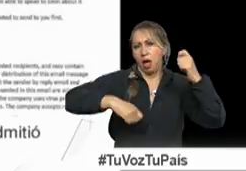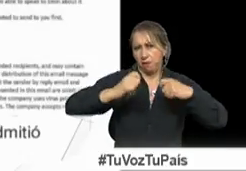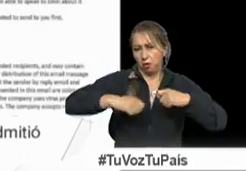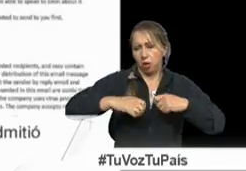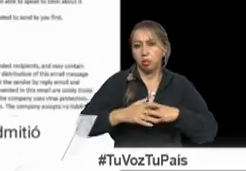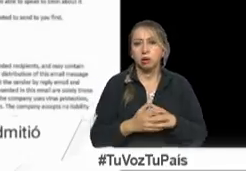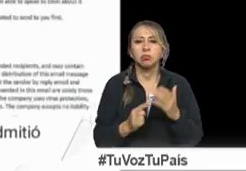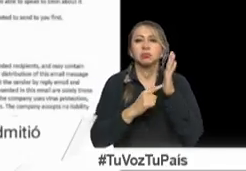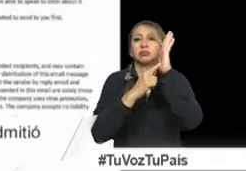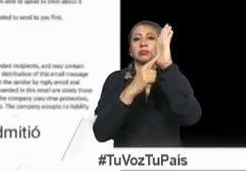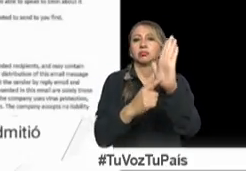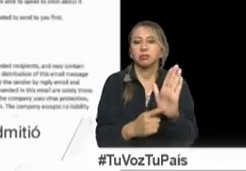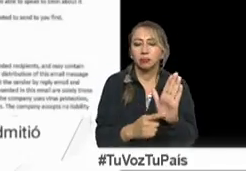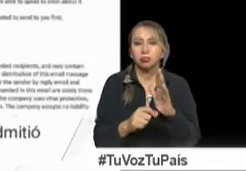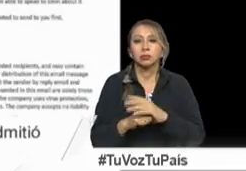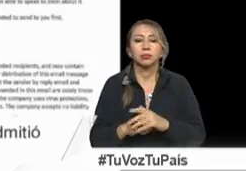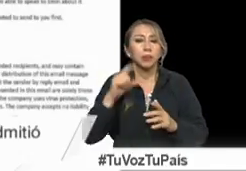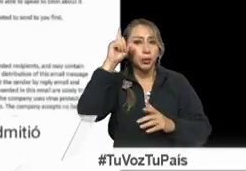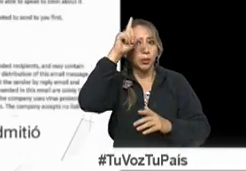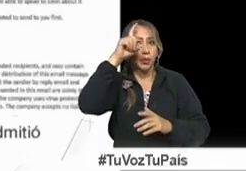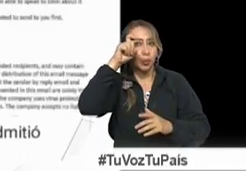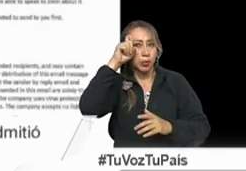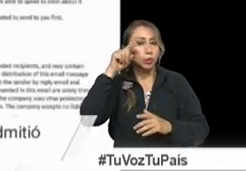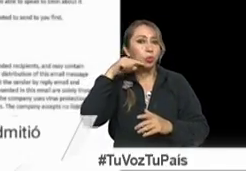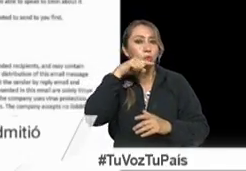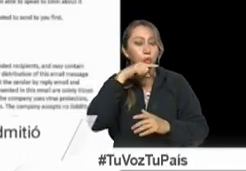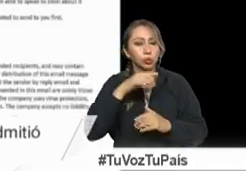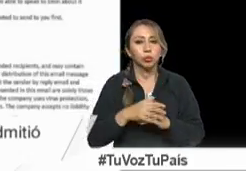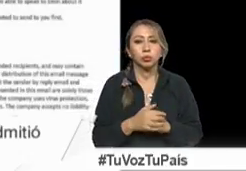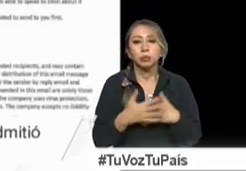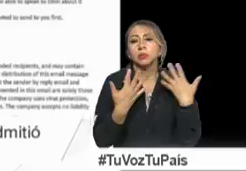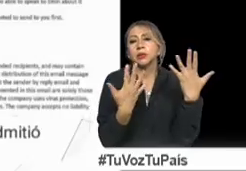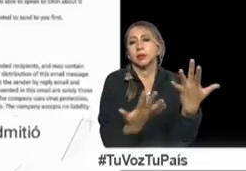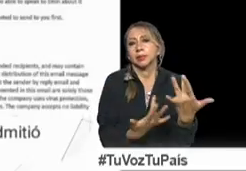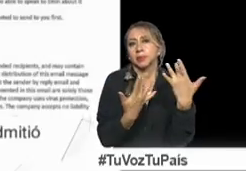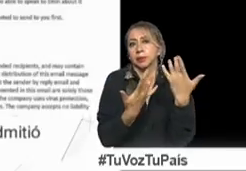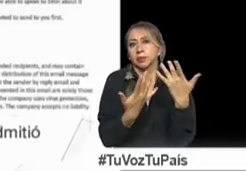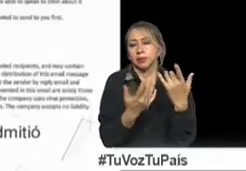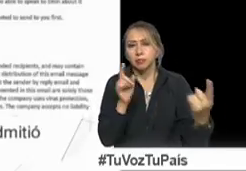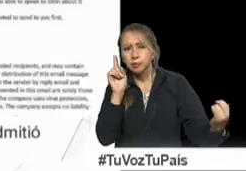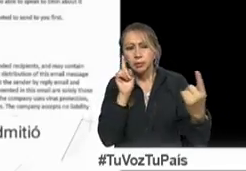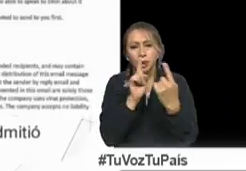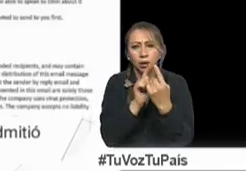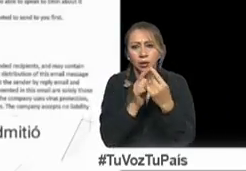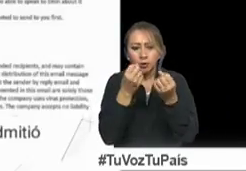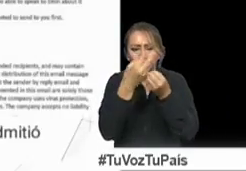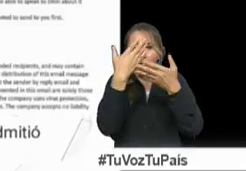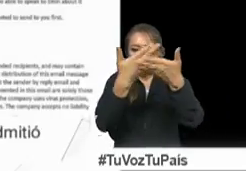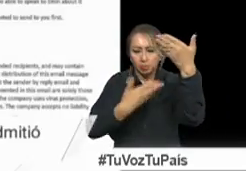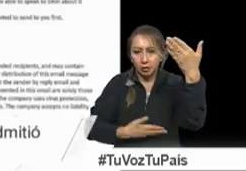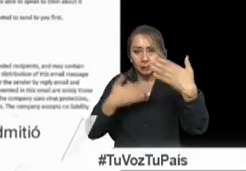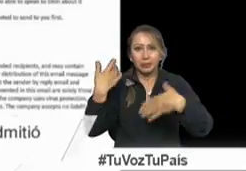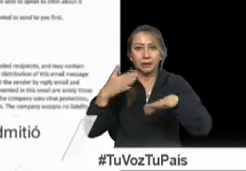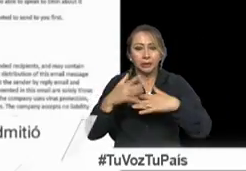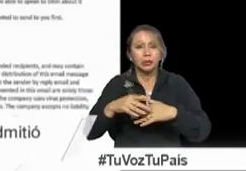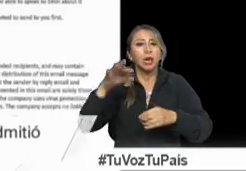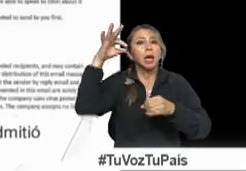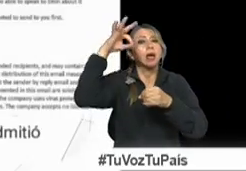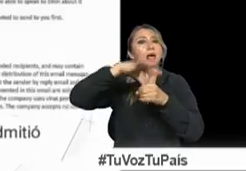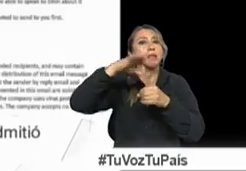presentada como emisaria del gobierno ruso porque esperaba recibir información comprometedora sobre la entonces candidata